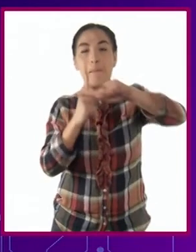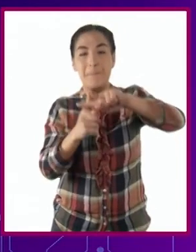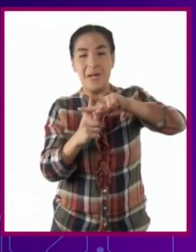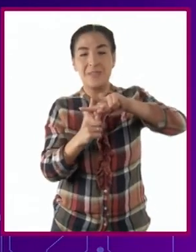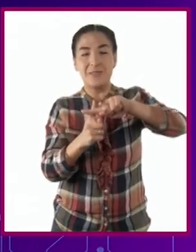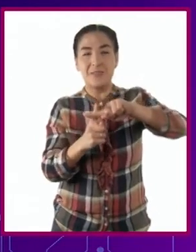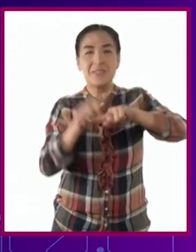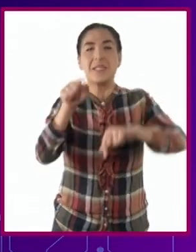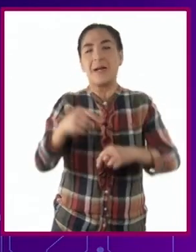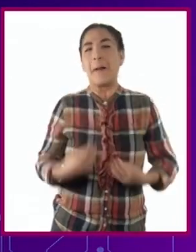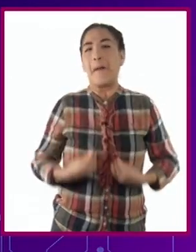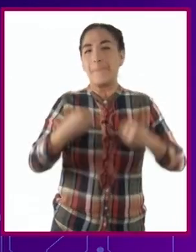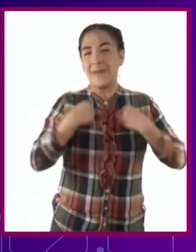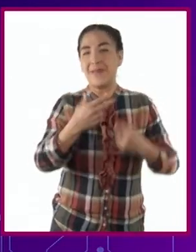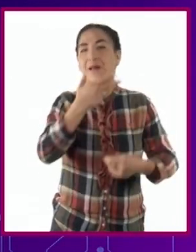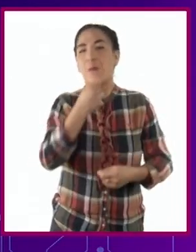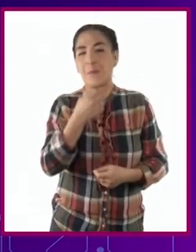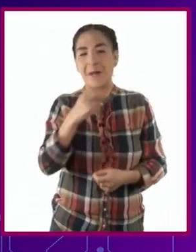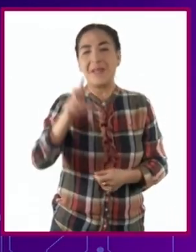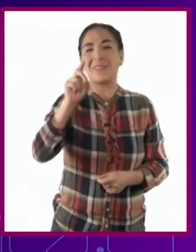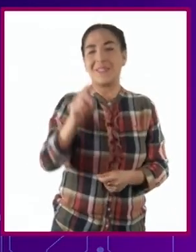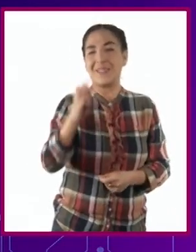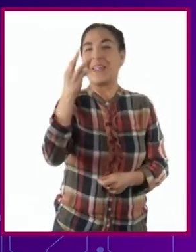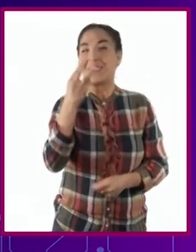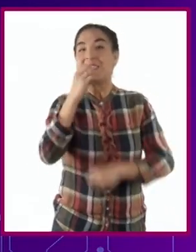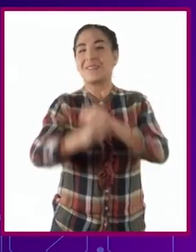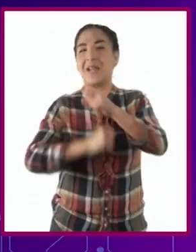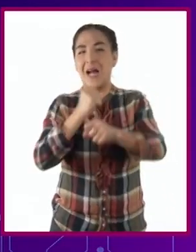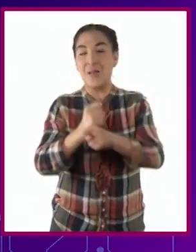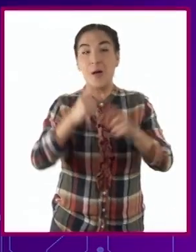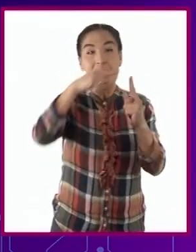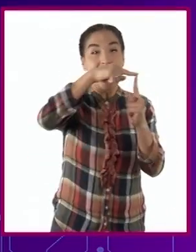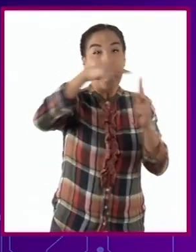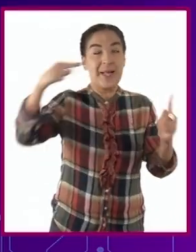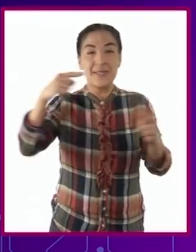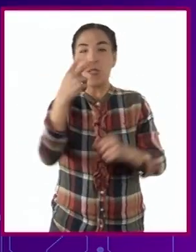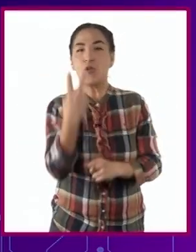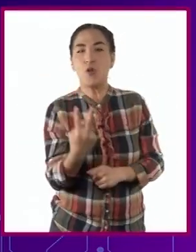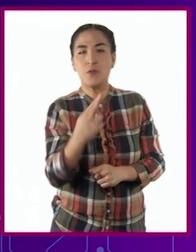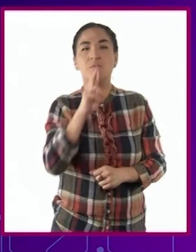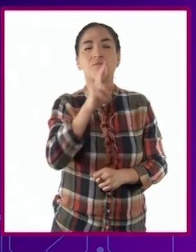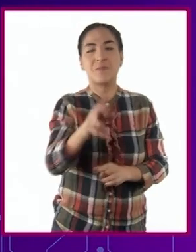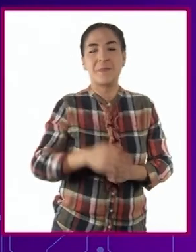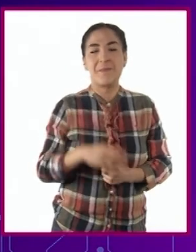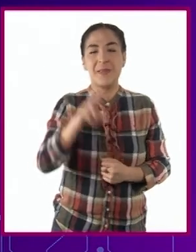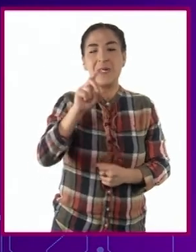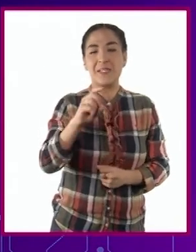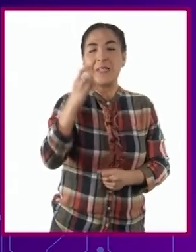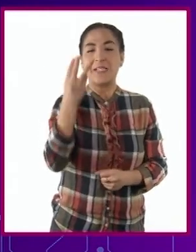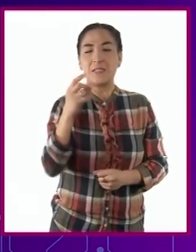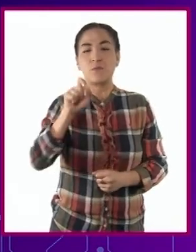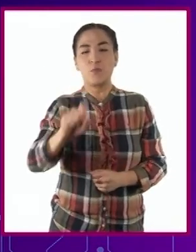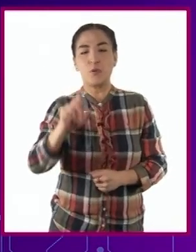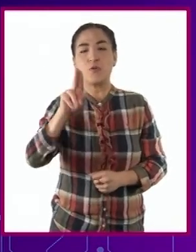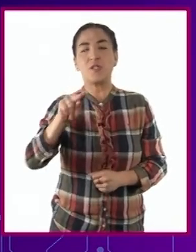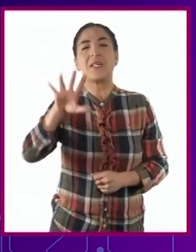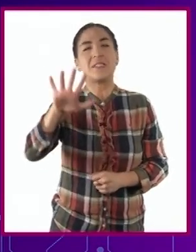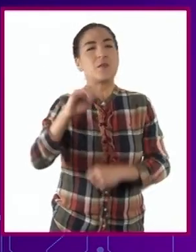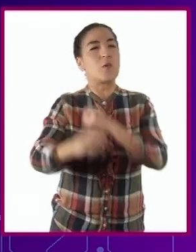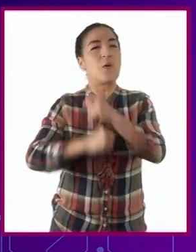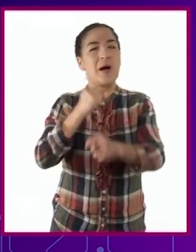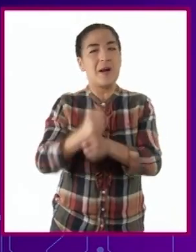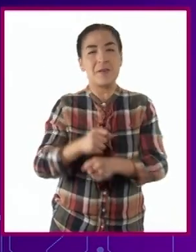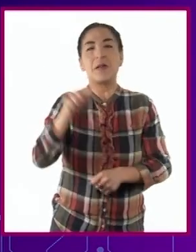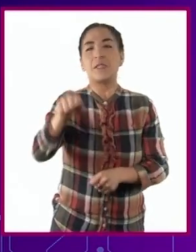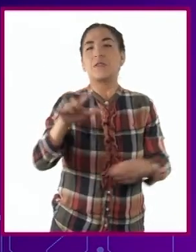de vida de los hombres, 33 años. Entre dos, el cociente es 33.85 años, que